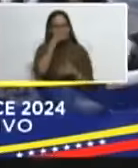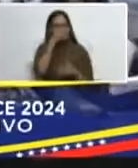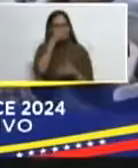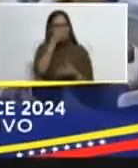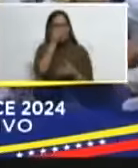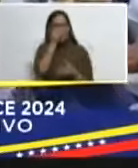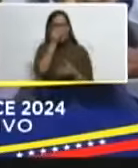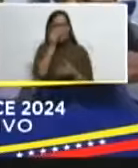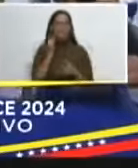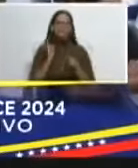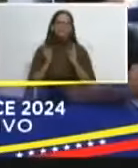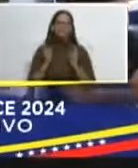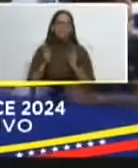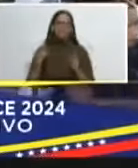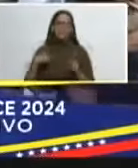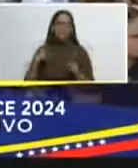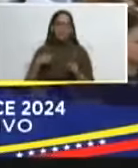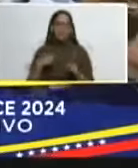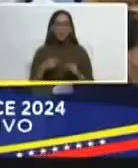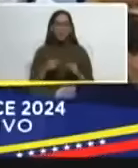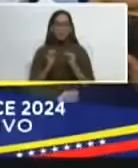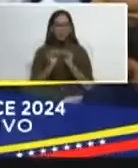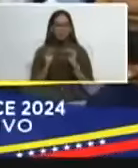Ahí tengo algunos anuncios.